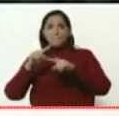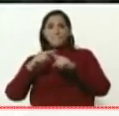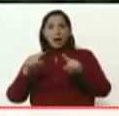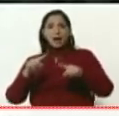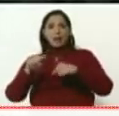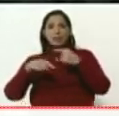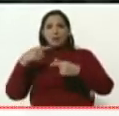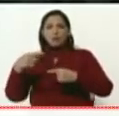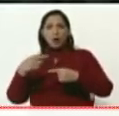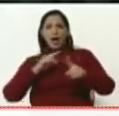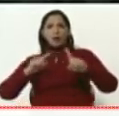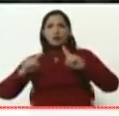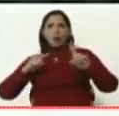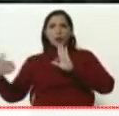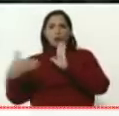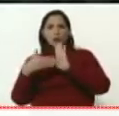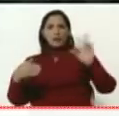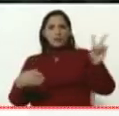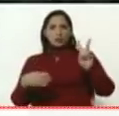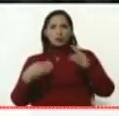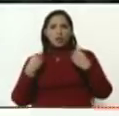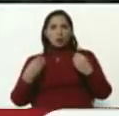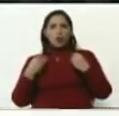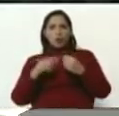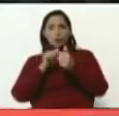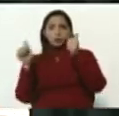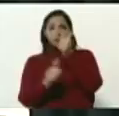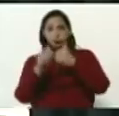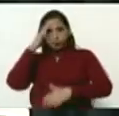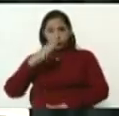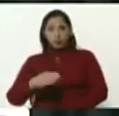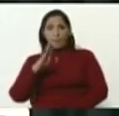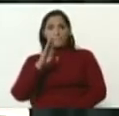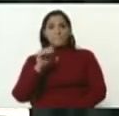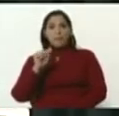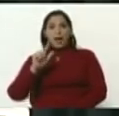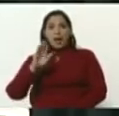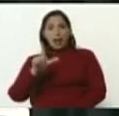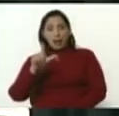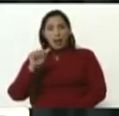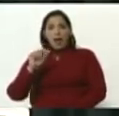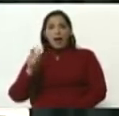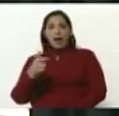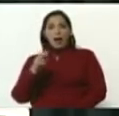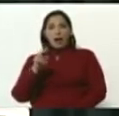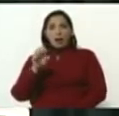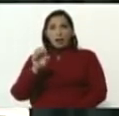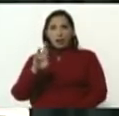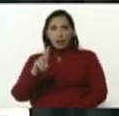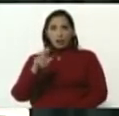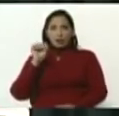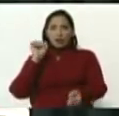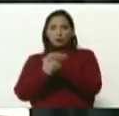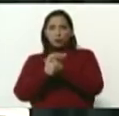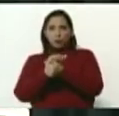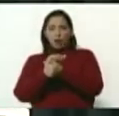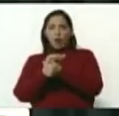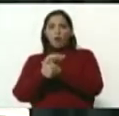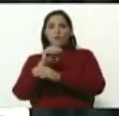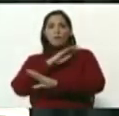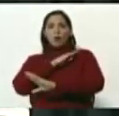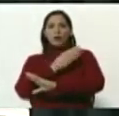Venezuela, como es el caso de este sargento segundo Balaguer, capturado por la Fuerza de Defensa Territorial en la madrugada de